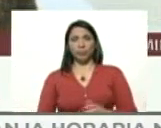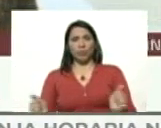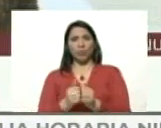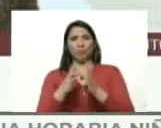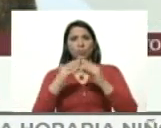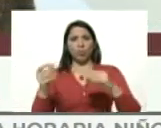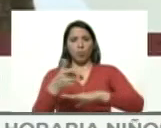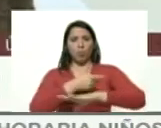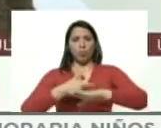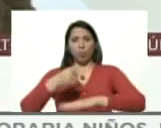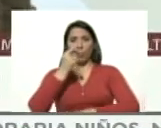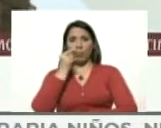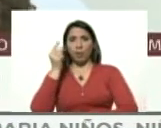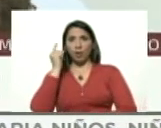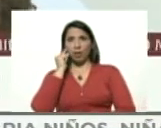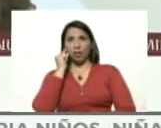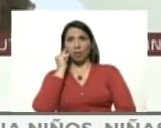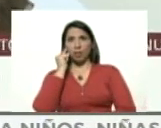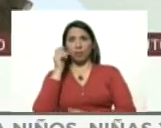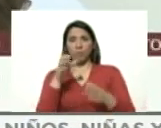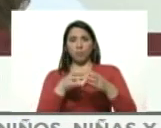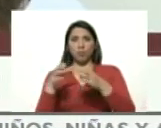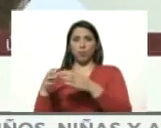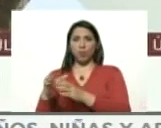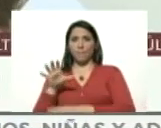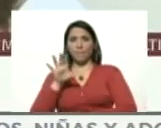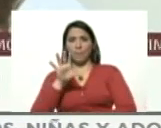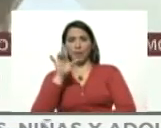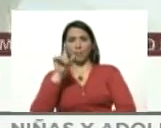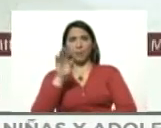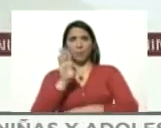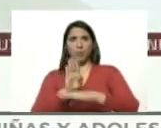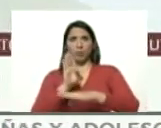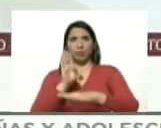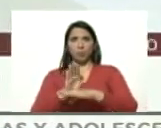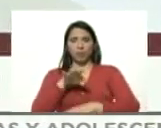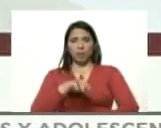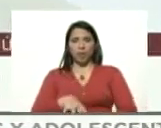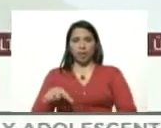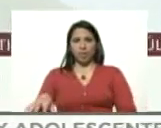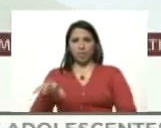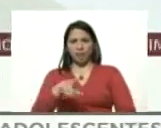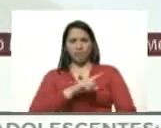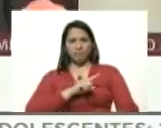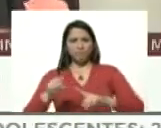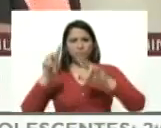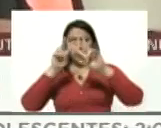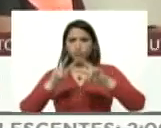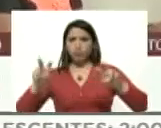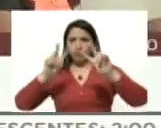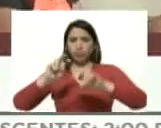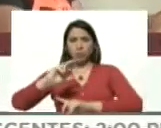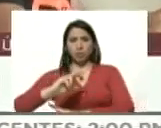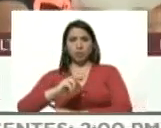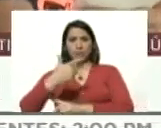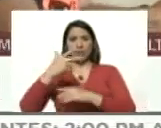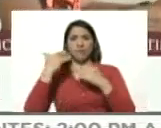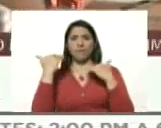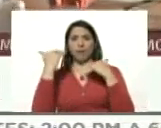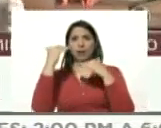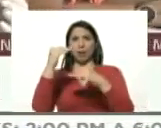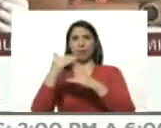los gobernadores del Bloque de la Patria, con los protectores, afinando, revisando esta tercera fase